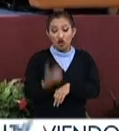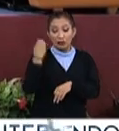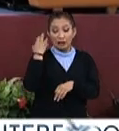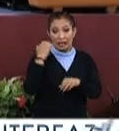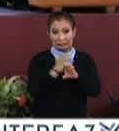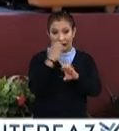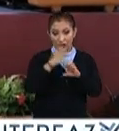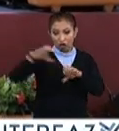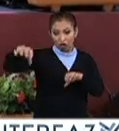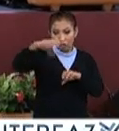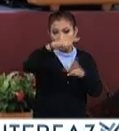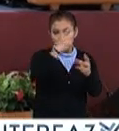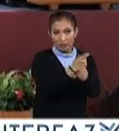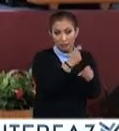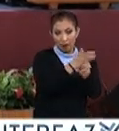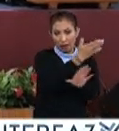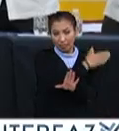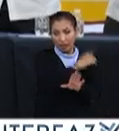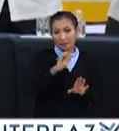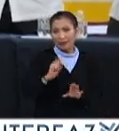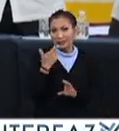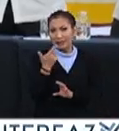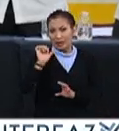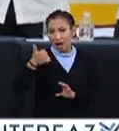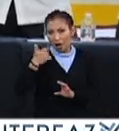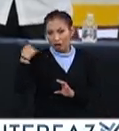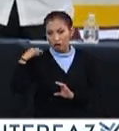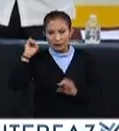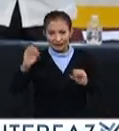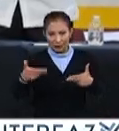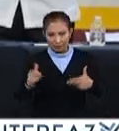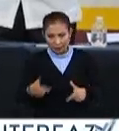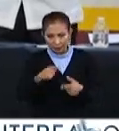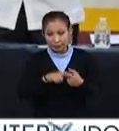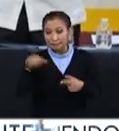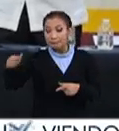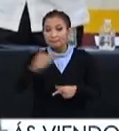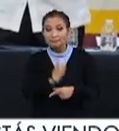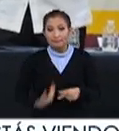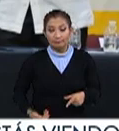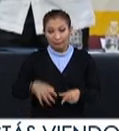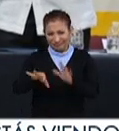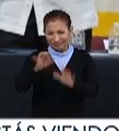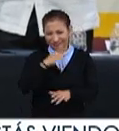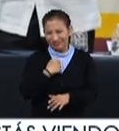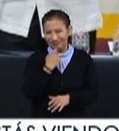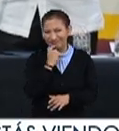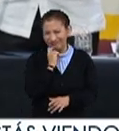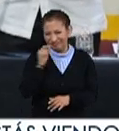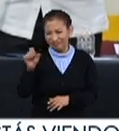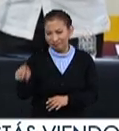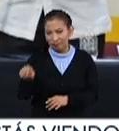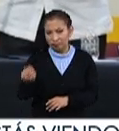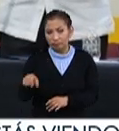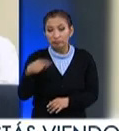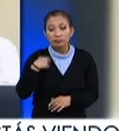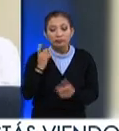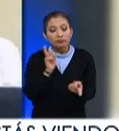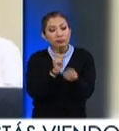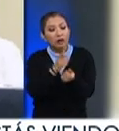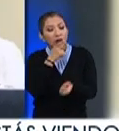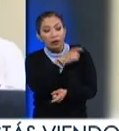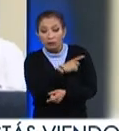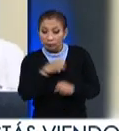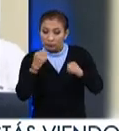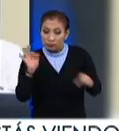foros estatales, iniciando el primero el pasado 27 de agosto en Chiapas, donde el presidente electo Andrés Manuel López Obrador sostuvo que se